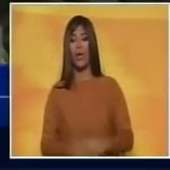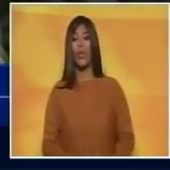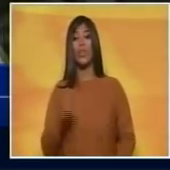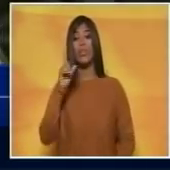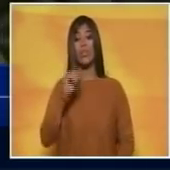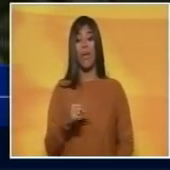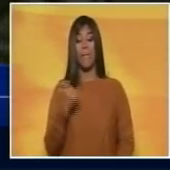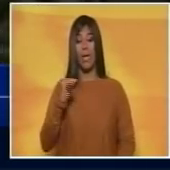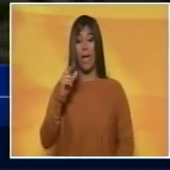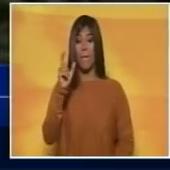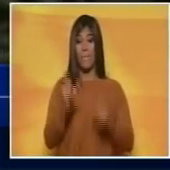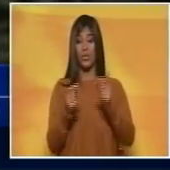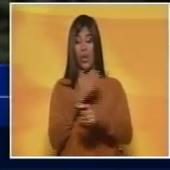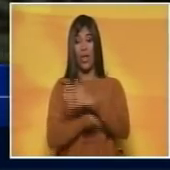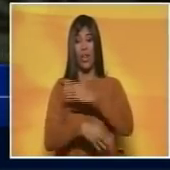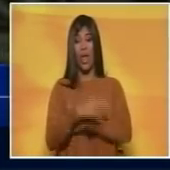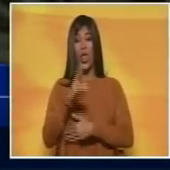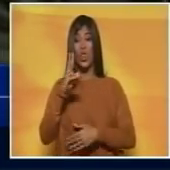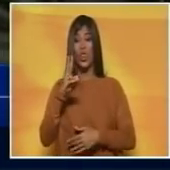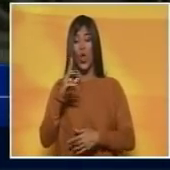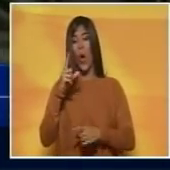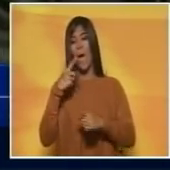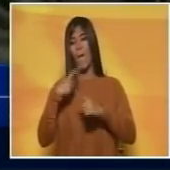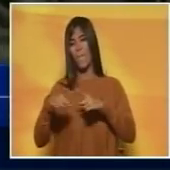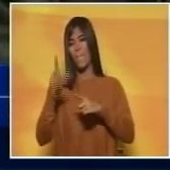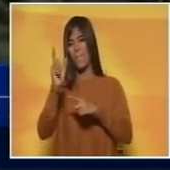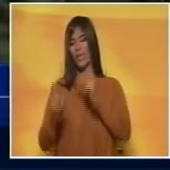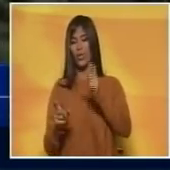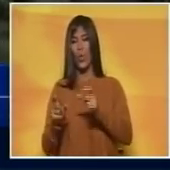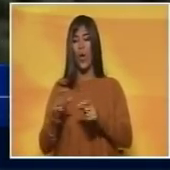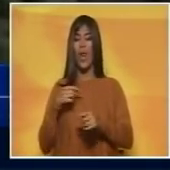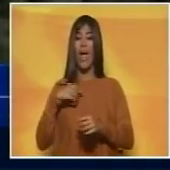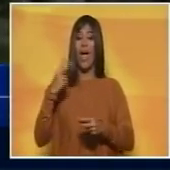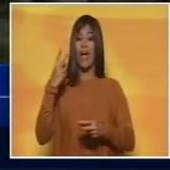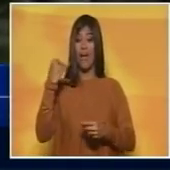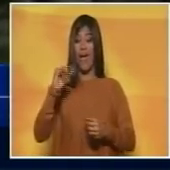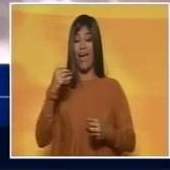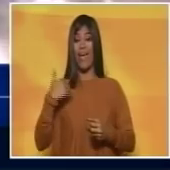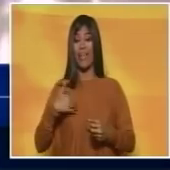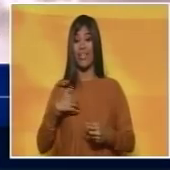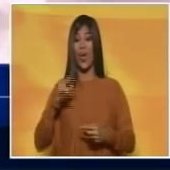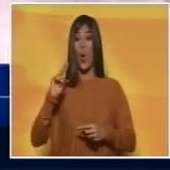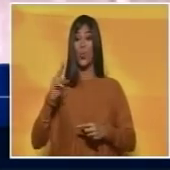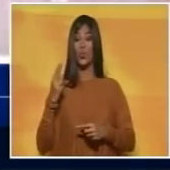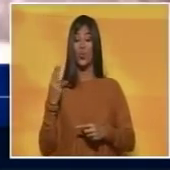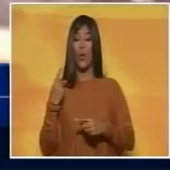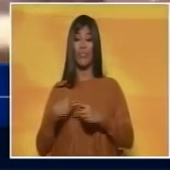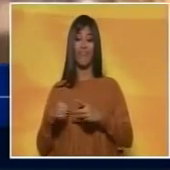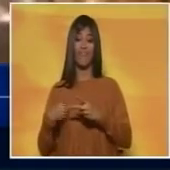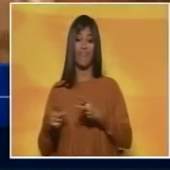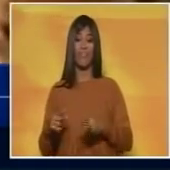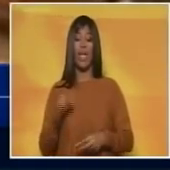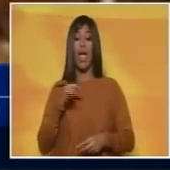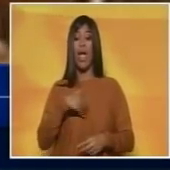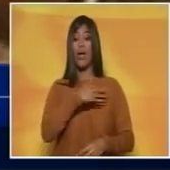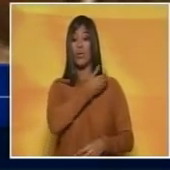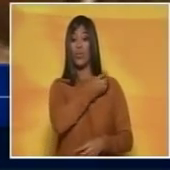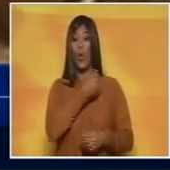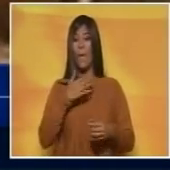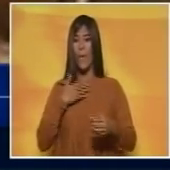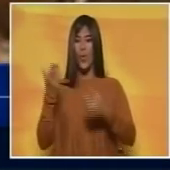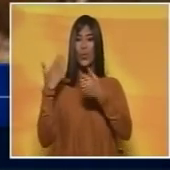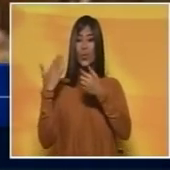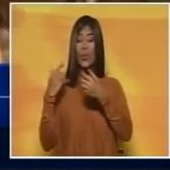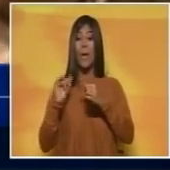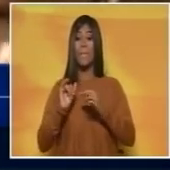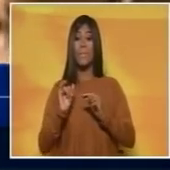También que entre los heridos, todos extranjeros, hay un inglés, 2 argentinos y un uruguayo. El comandante de tránsito aseguró que el caso